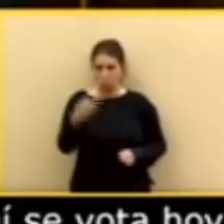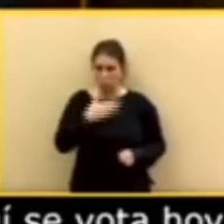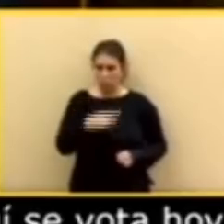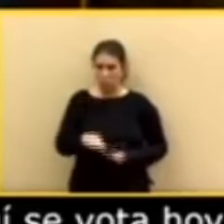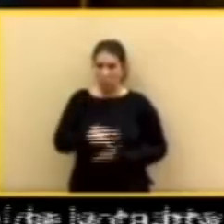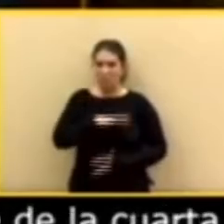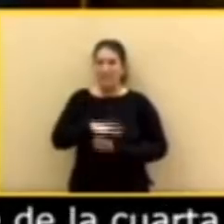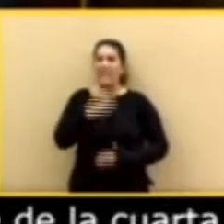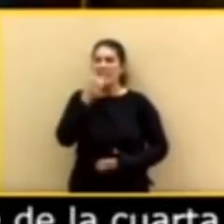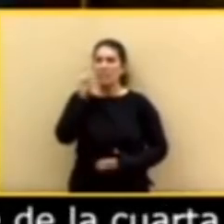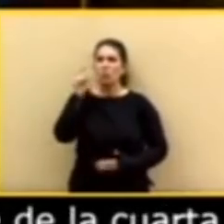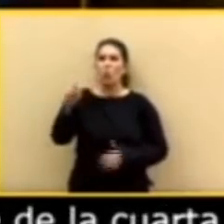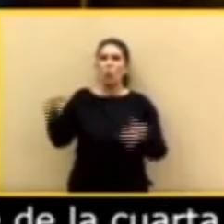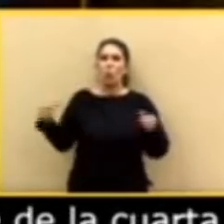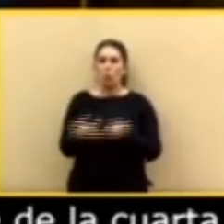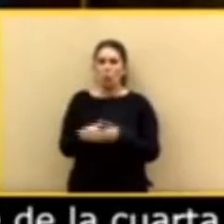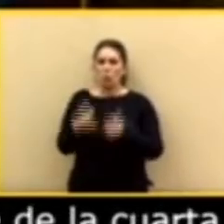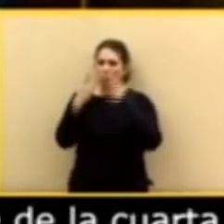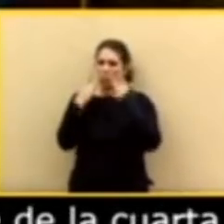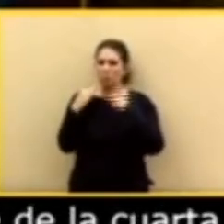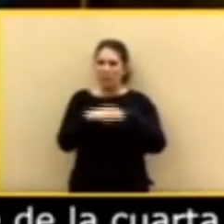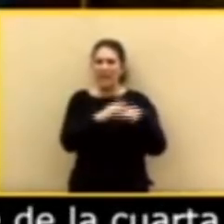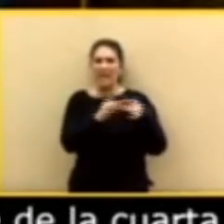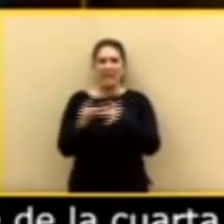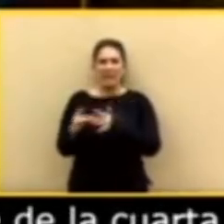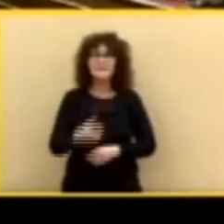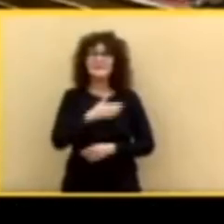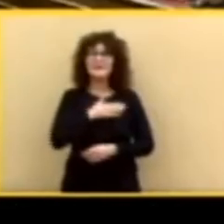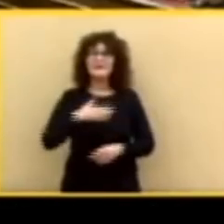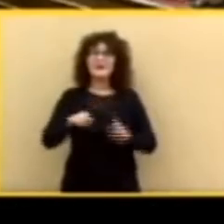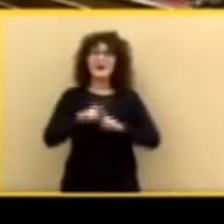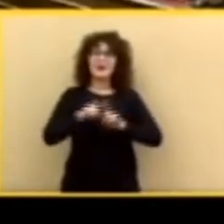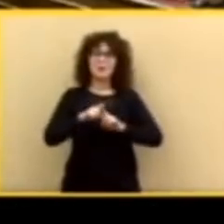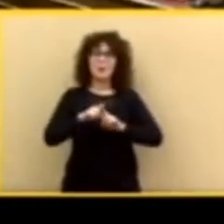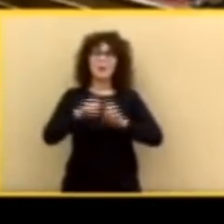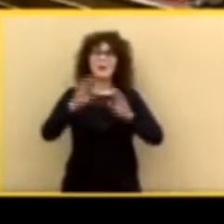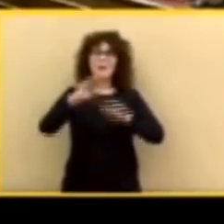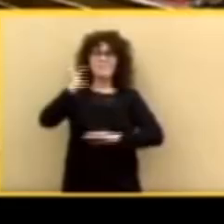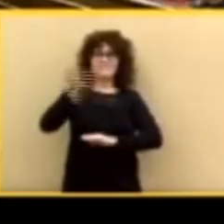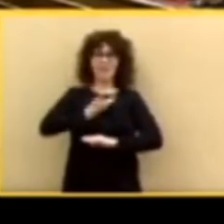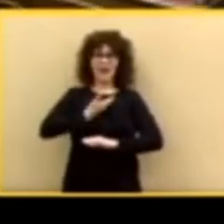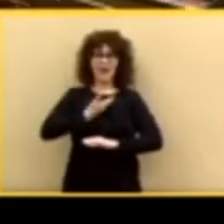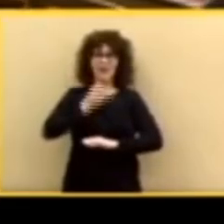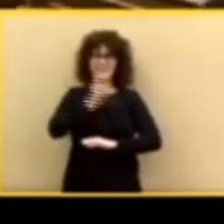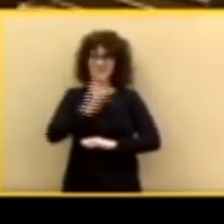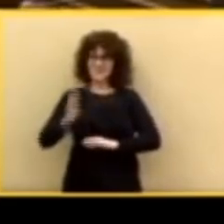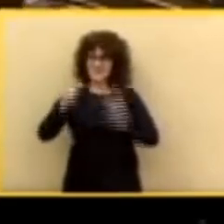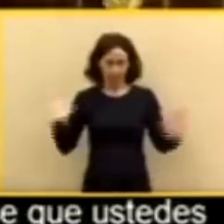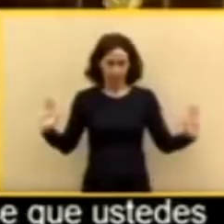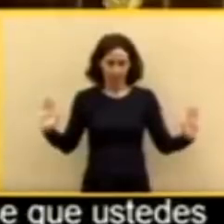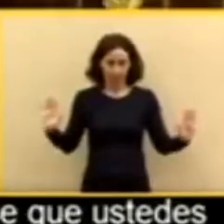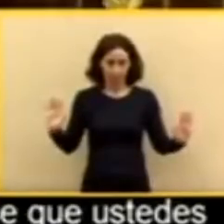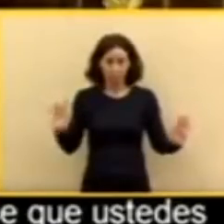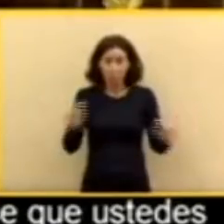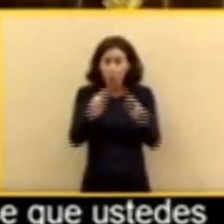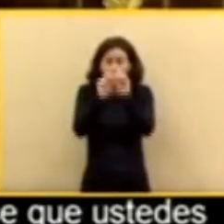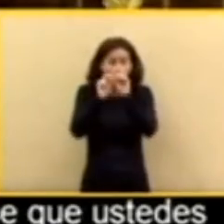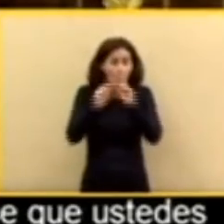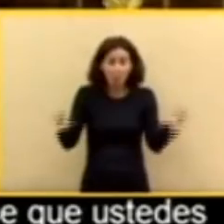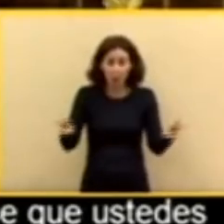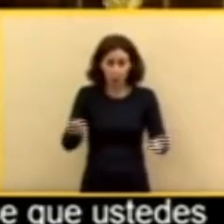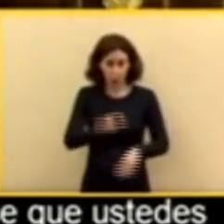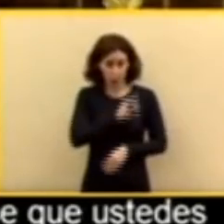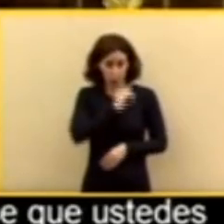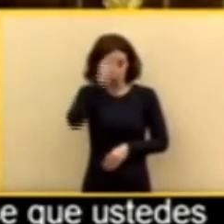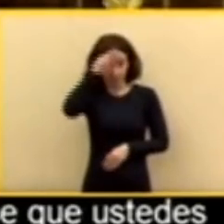Pablo Casado gana esas primarias y Pablo Casado, la esperanza es que en el Partido Popular se obrase